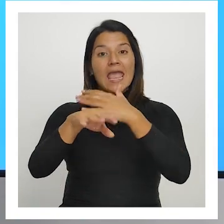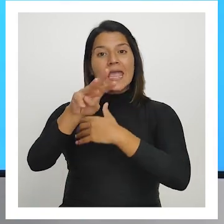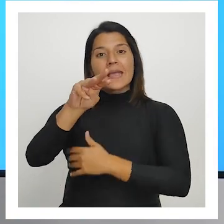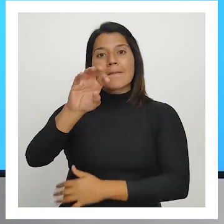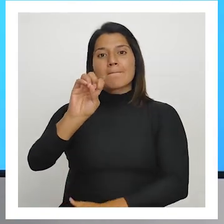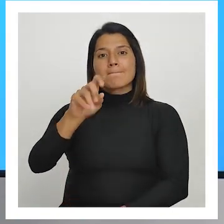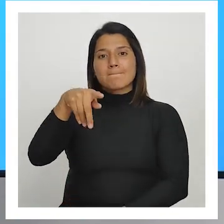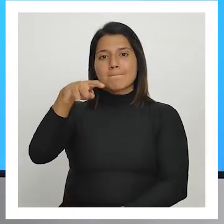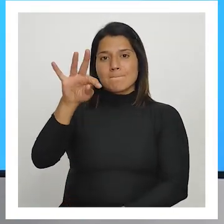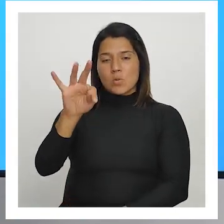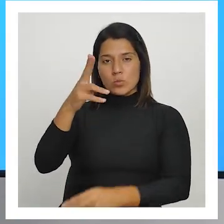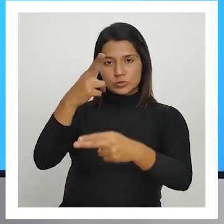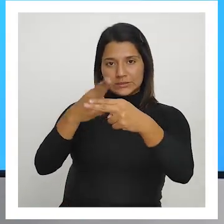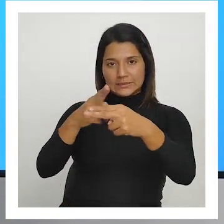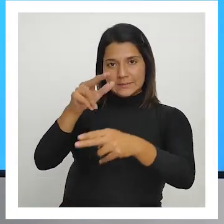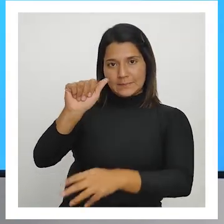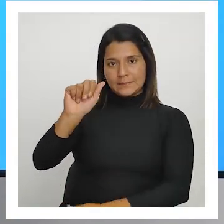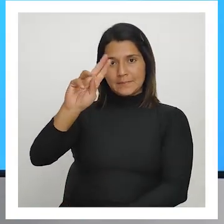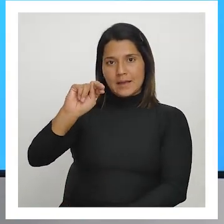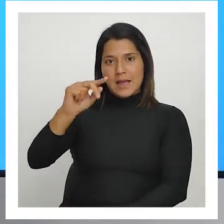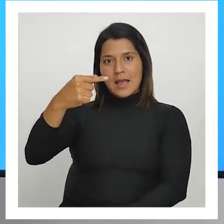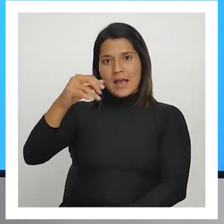MOP, Ángela Mata.